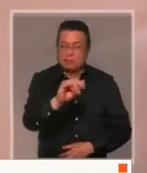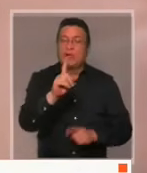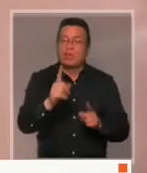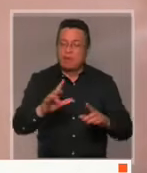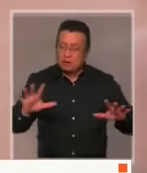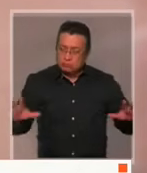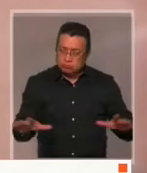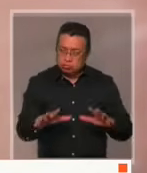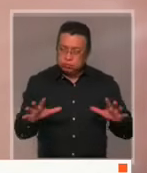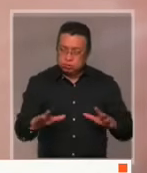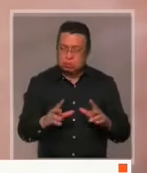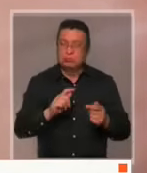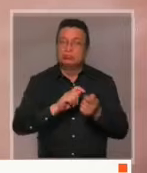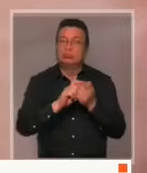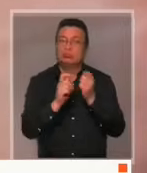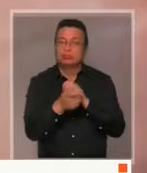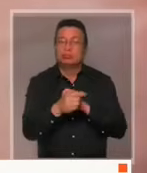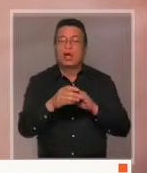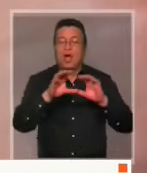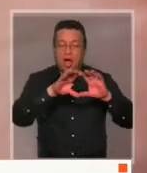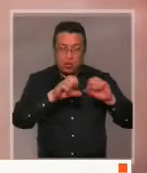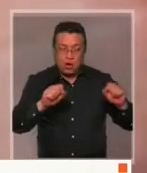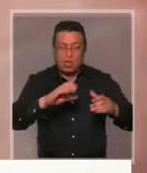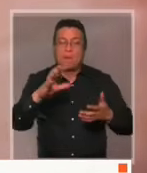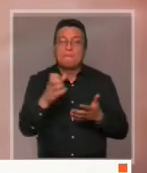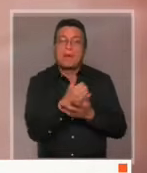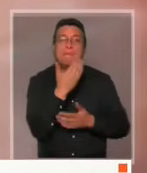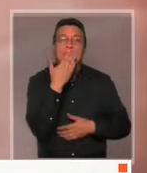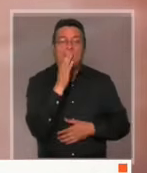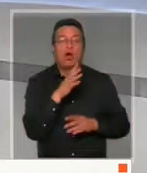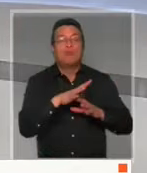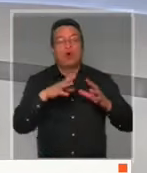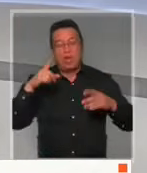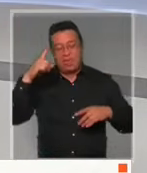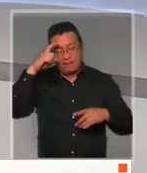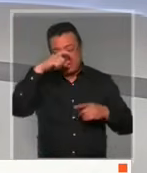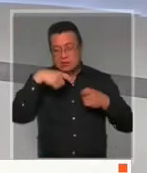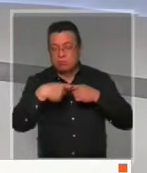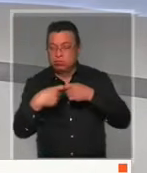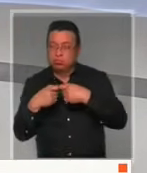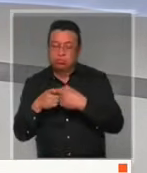lo mejor dentro del marco de ese acuerdo que se pudo lograr y que fue tan difícil.